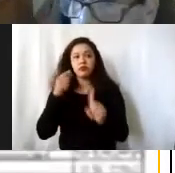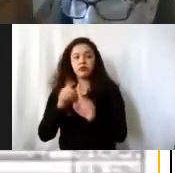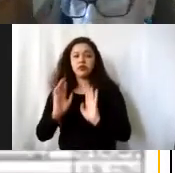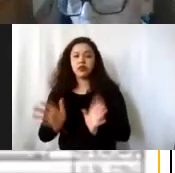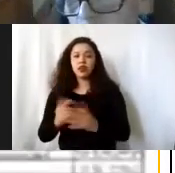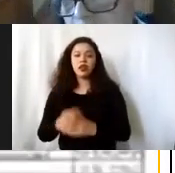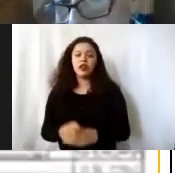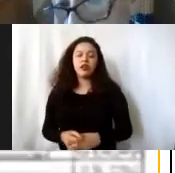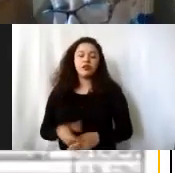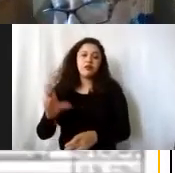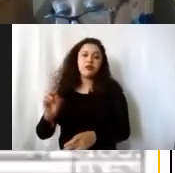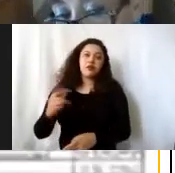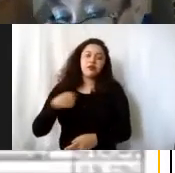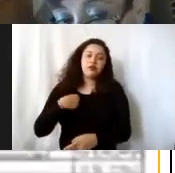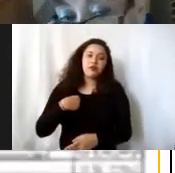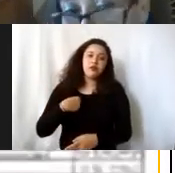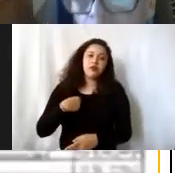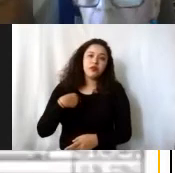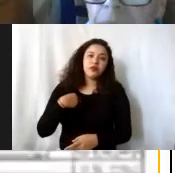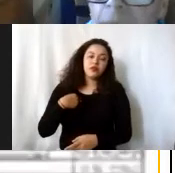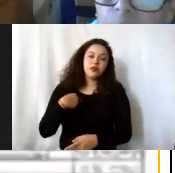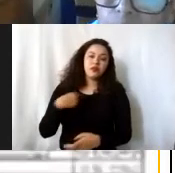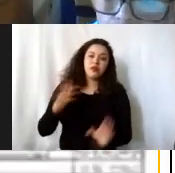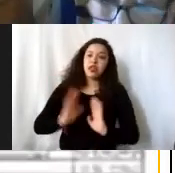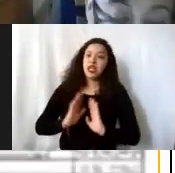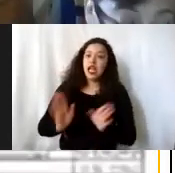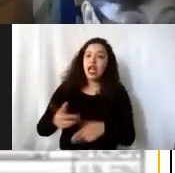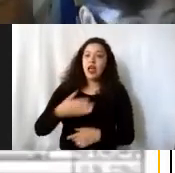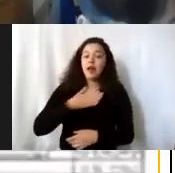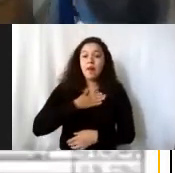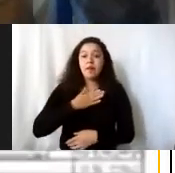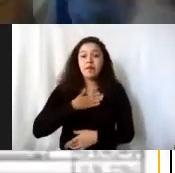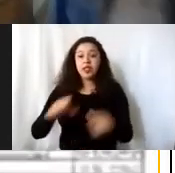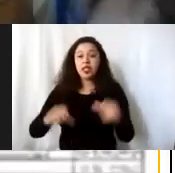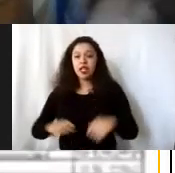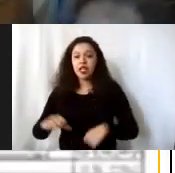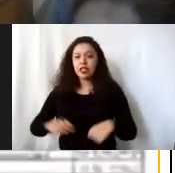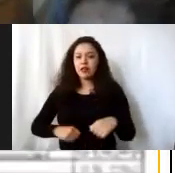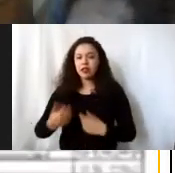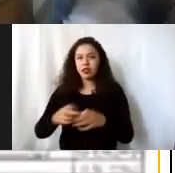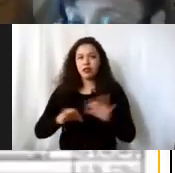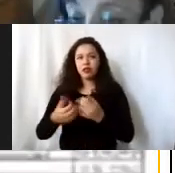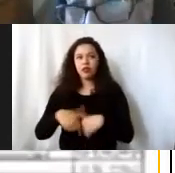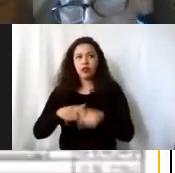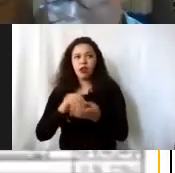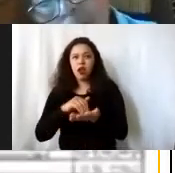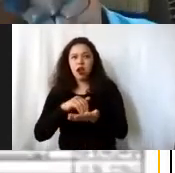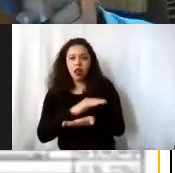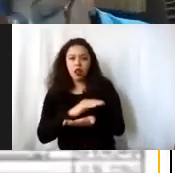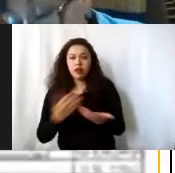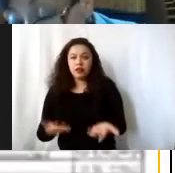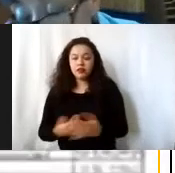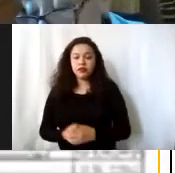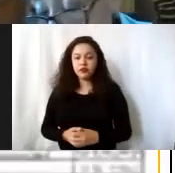no, pues ya me están despojando de una de mis actividades como trabajadora social. Te digo,